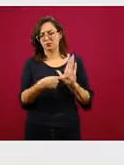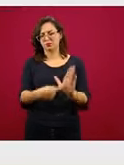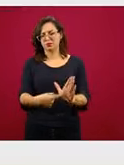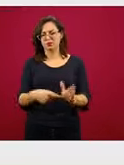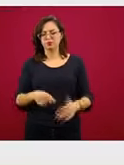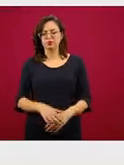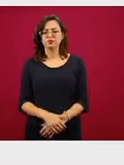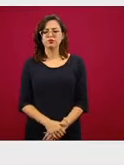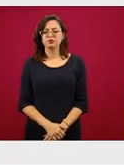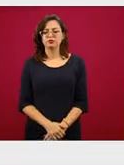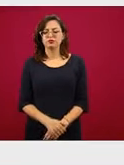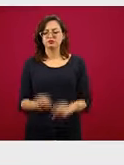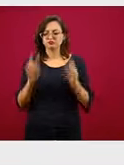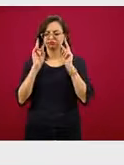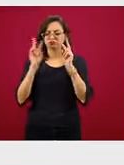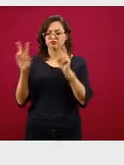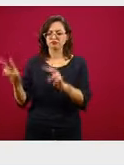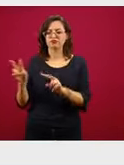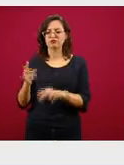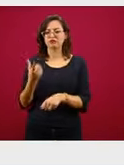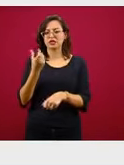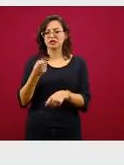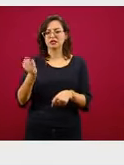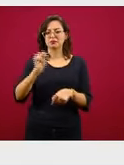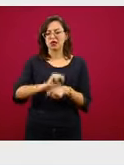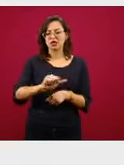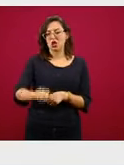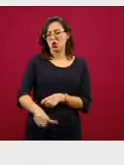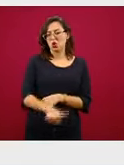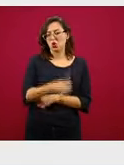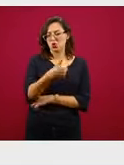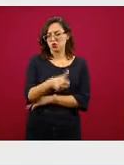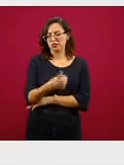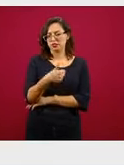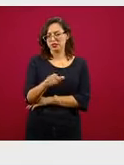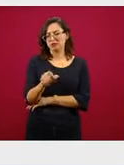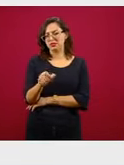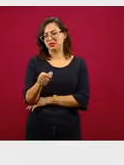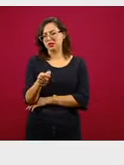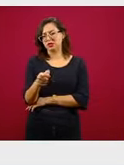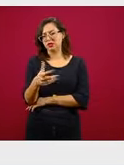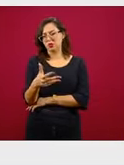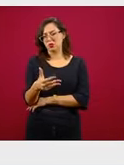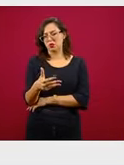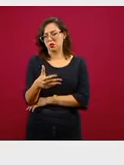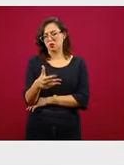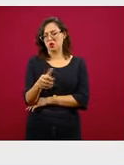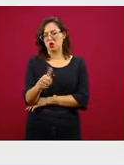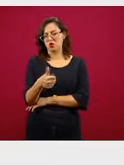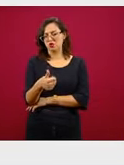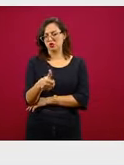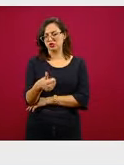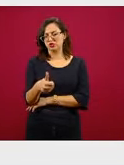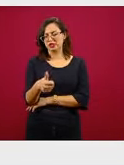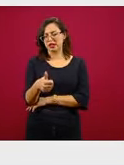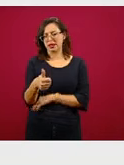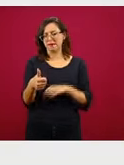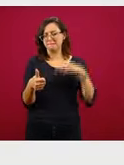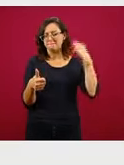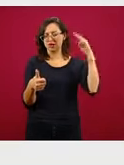presentando la intensidad de transmisión. Esto es desde la semana 11, ahí va por la semana 24, 25 y 26. Otra vez, semana 11 es